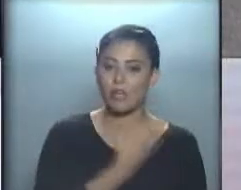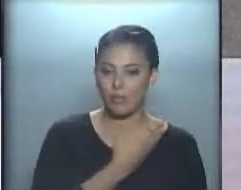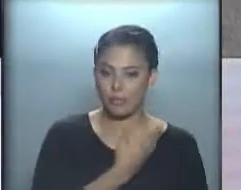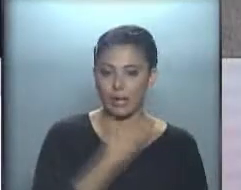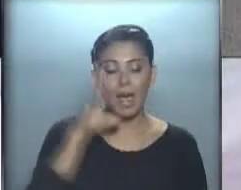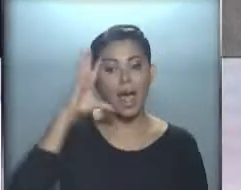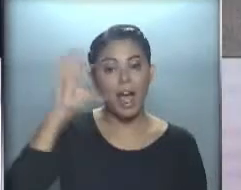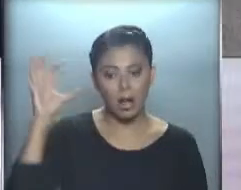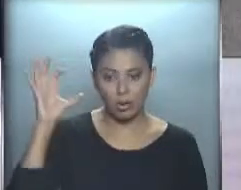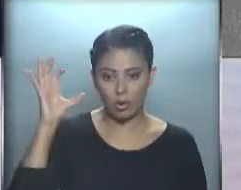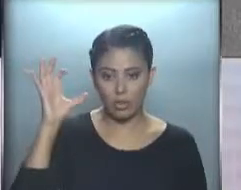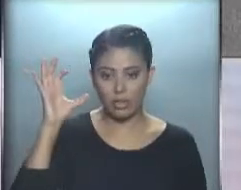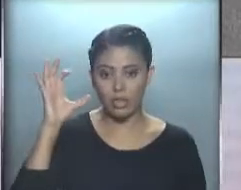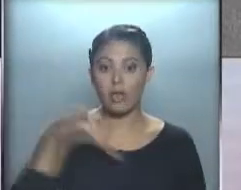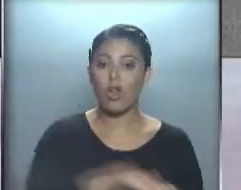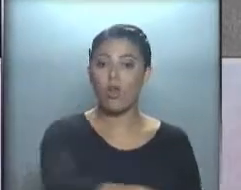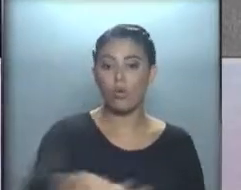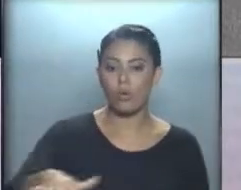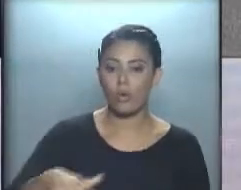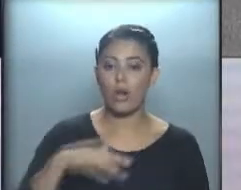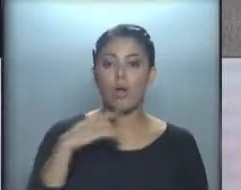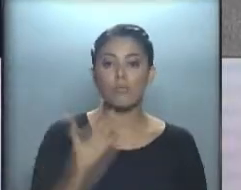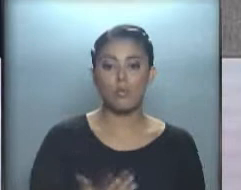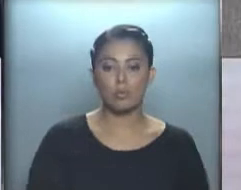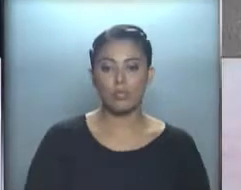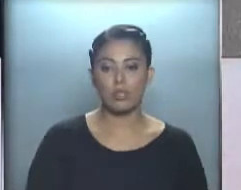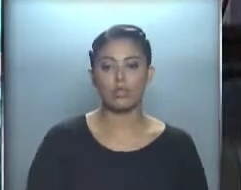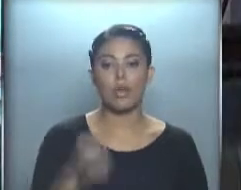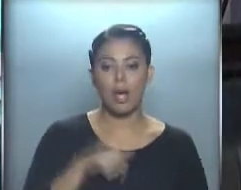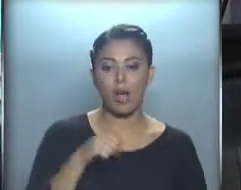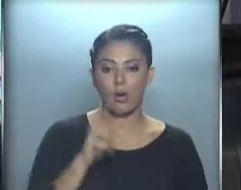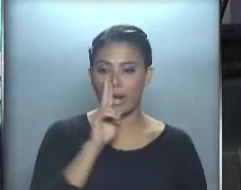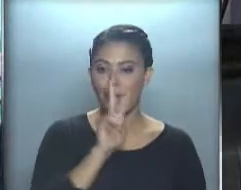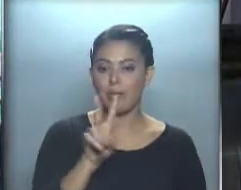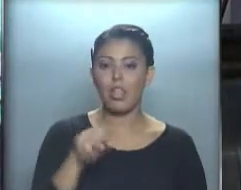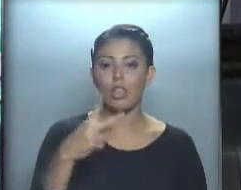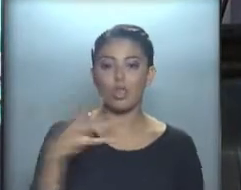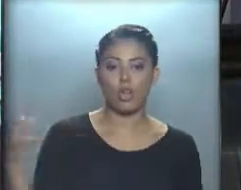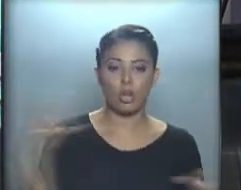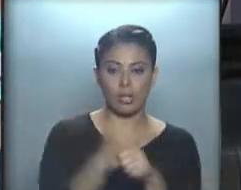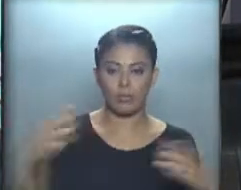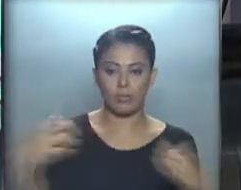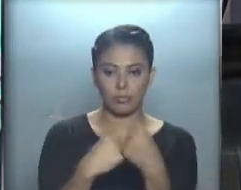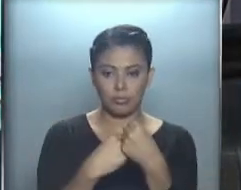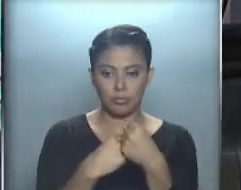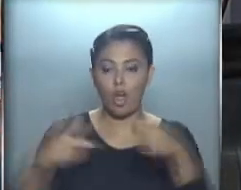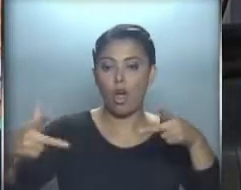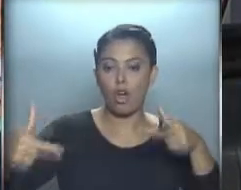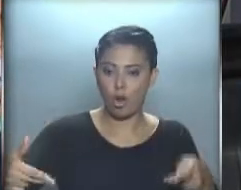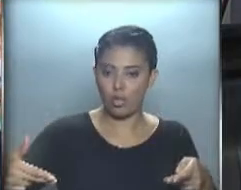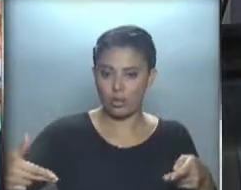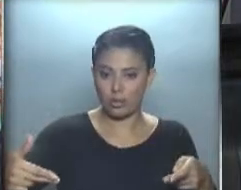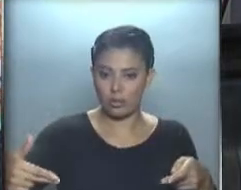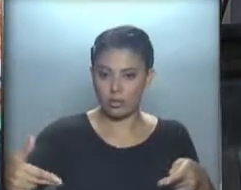recordamos entonces que la zona obviamente porque allí estamos viendo que están los dos vehículos chocados está cortado al tránsito